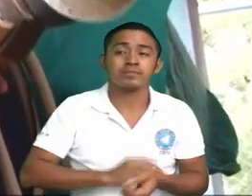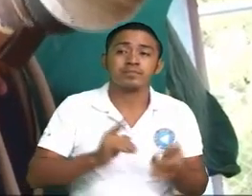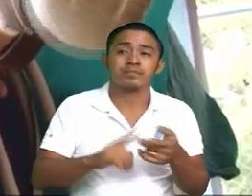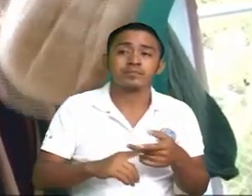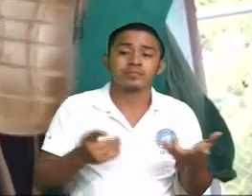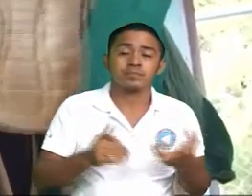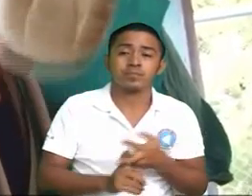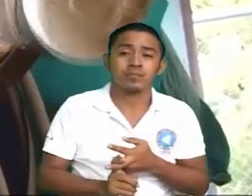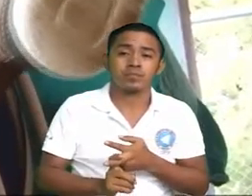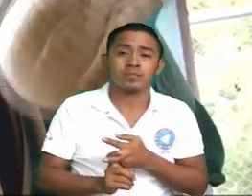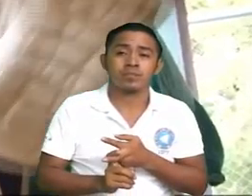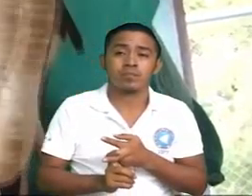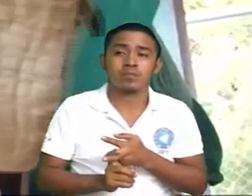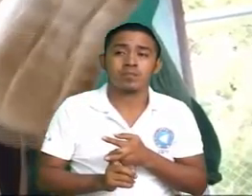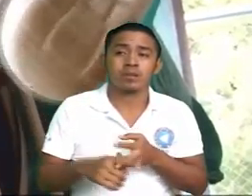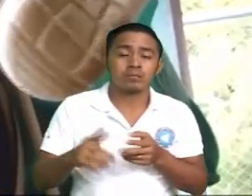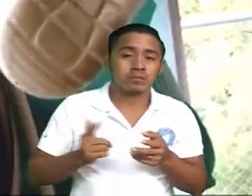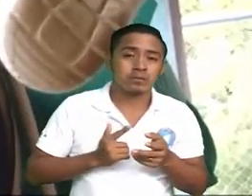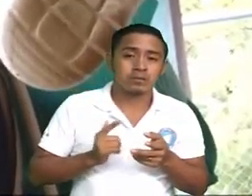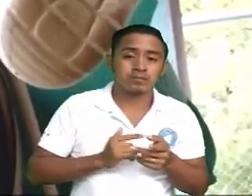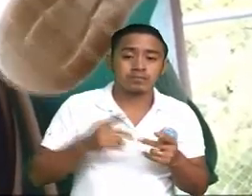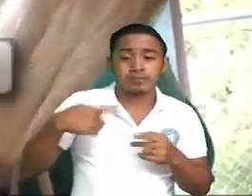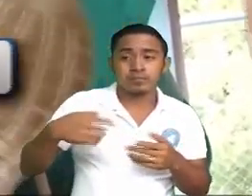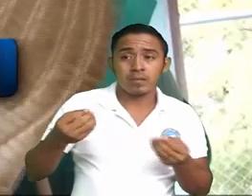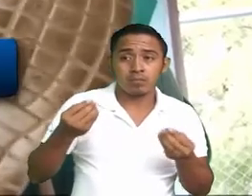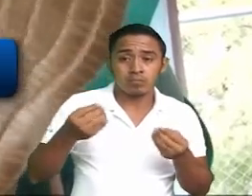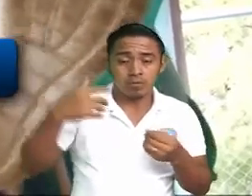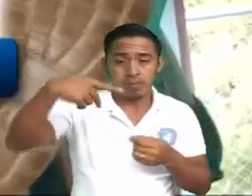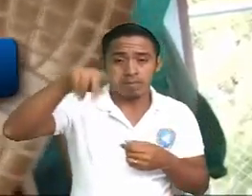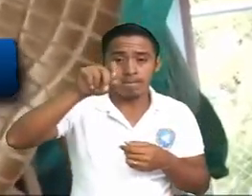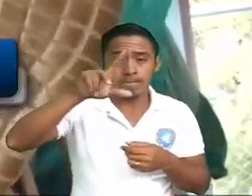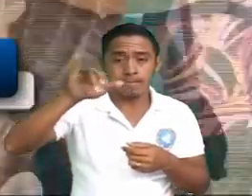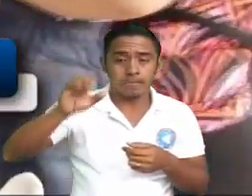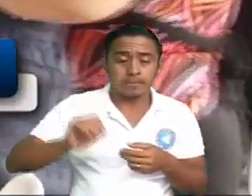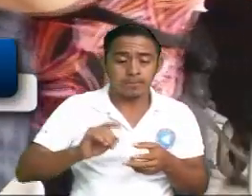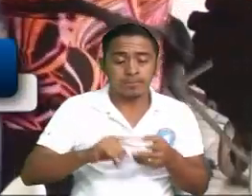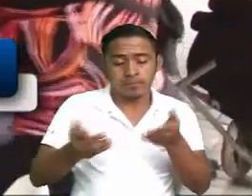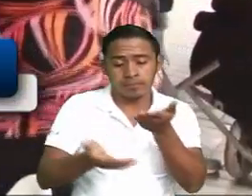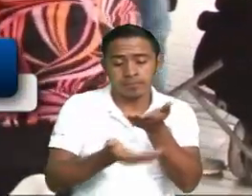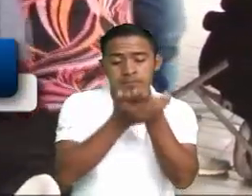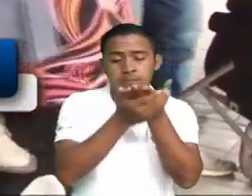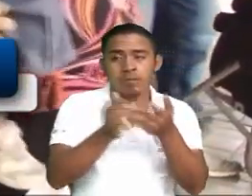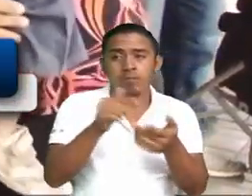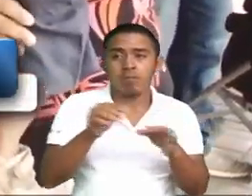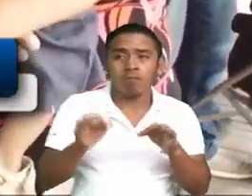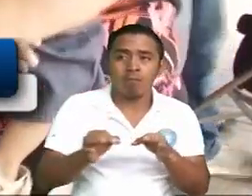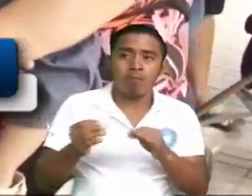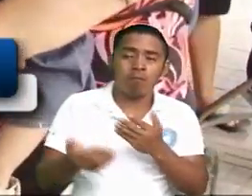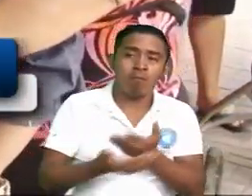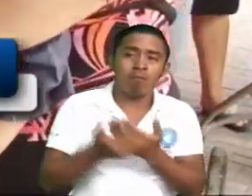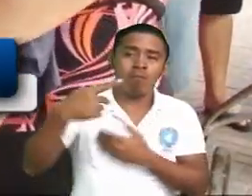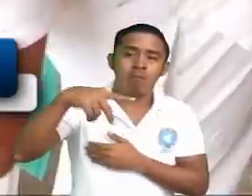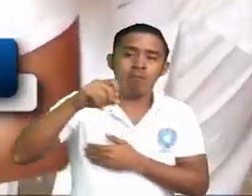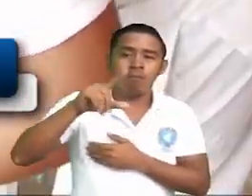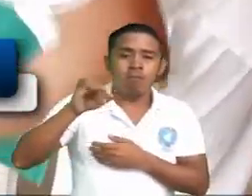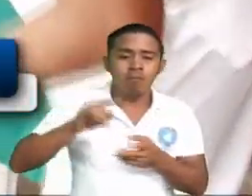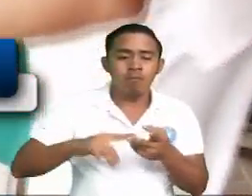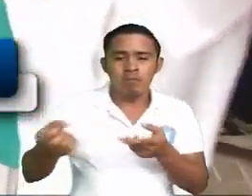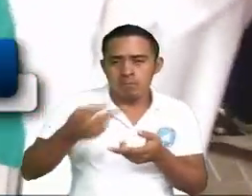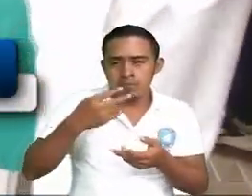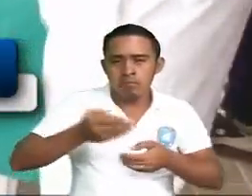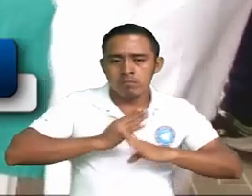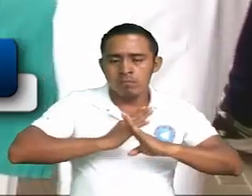reforzando, en este caso que tenemos adicional de polio en el de 1 año, complementando lo que es la adicional de polio, su vitamina y